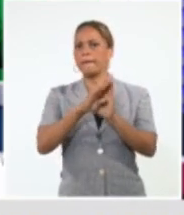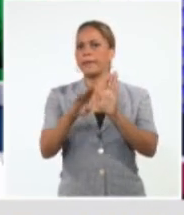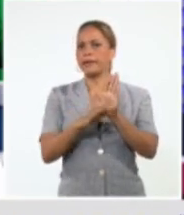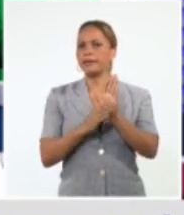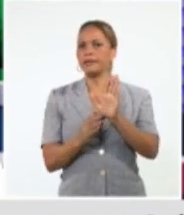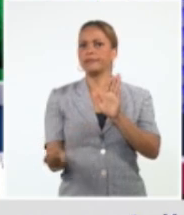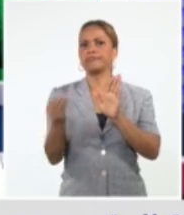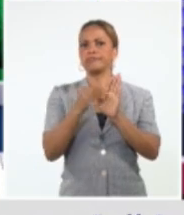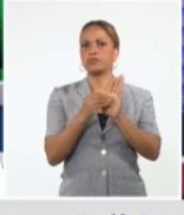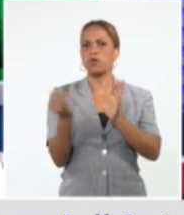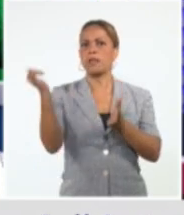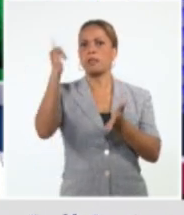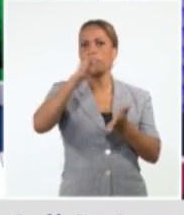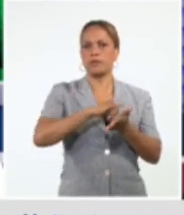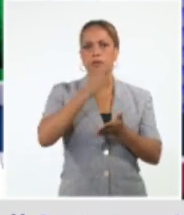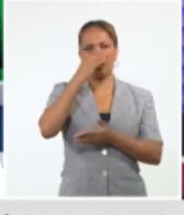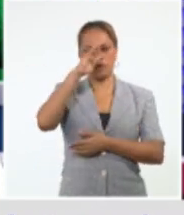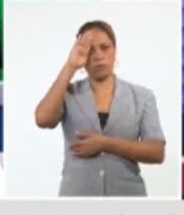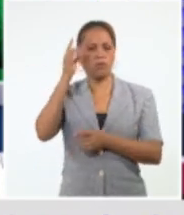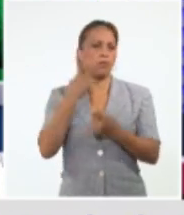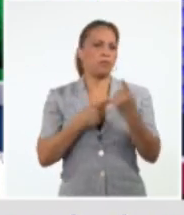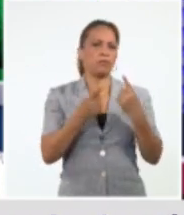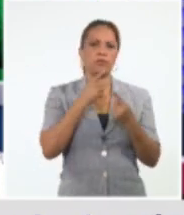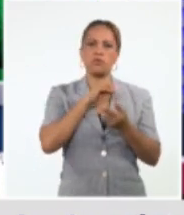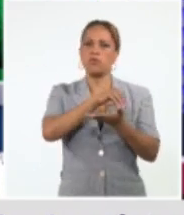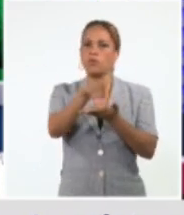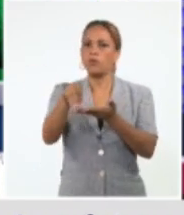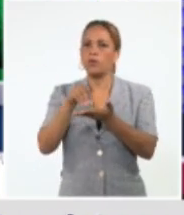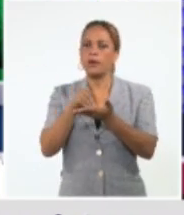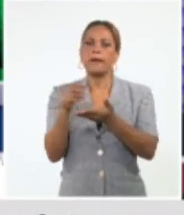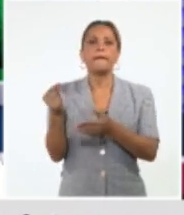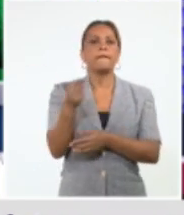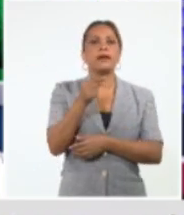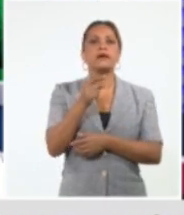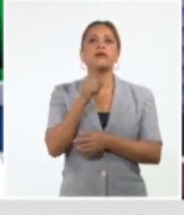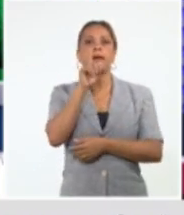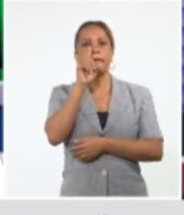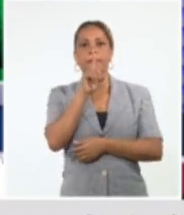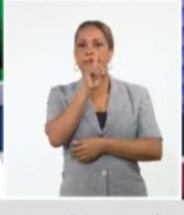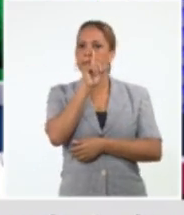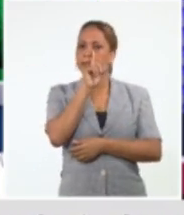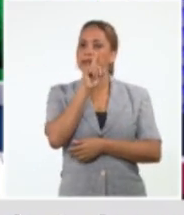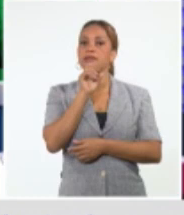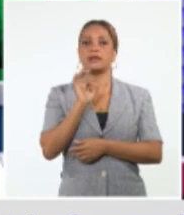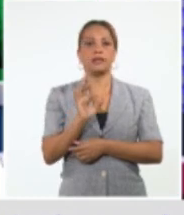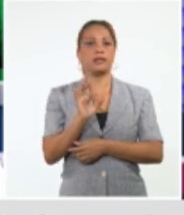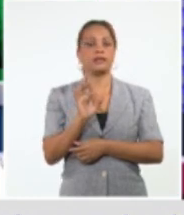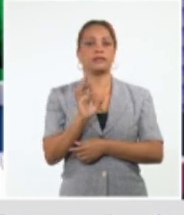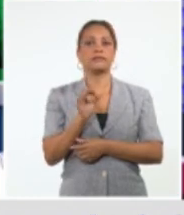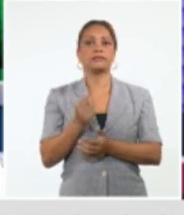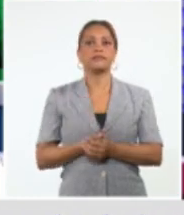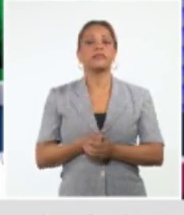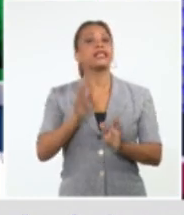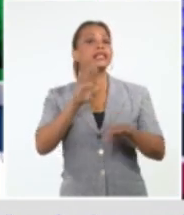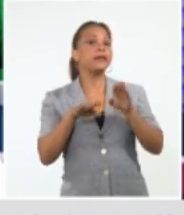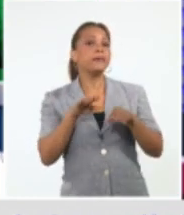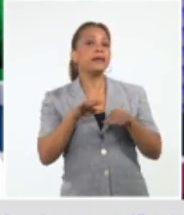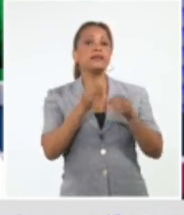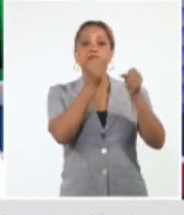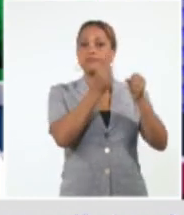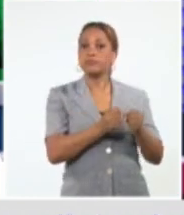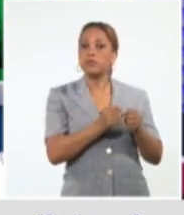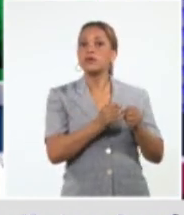los anteriores países, con excepción del PCR y de la cuarentena